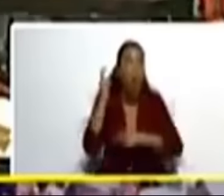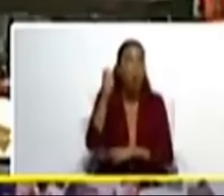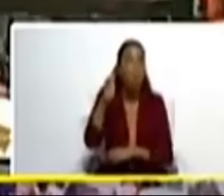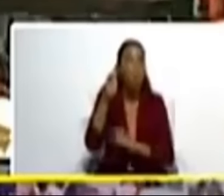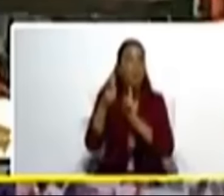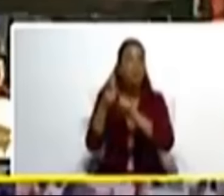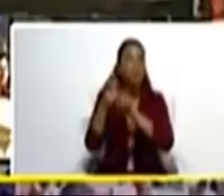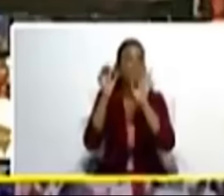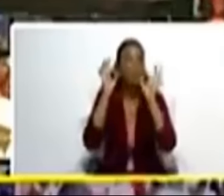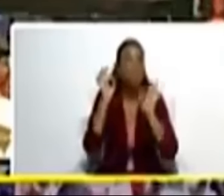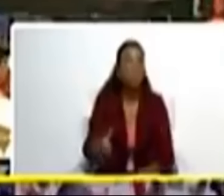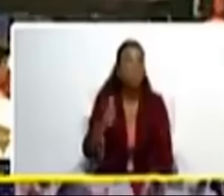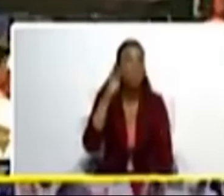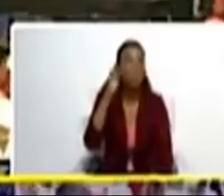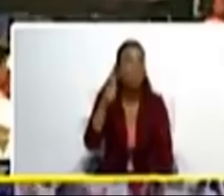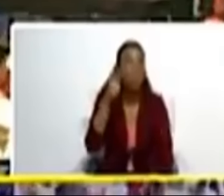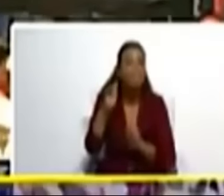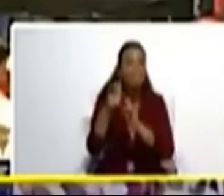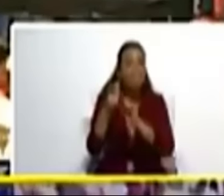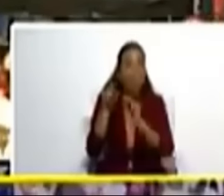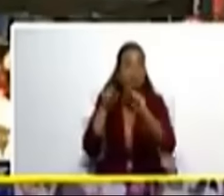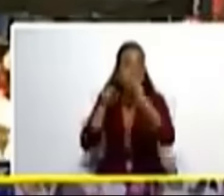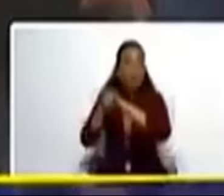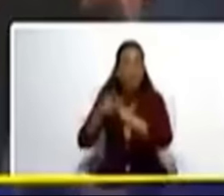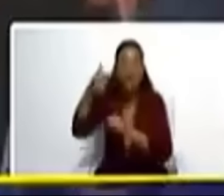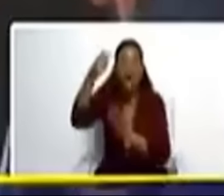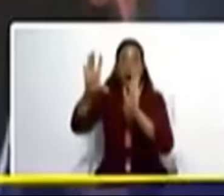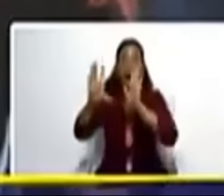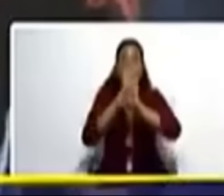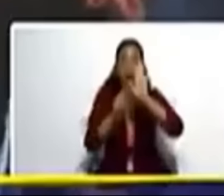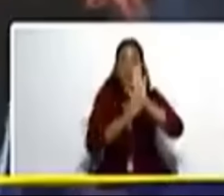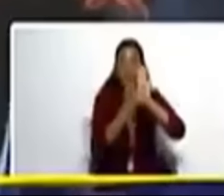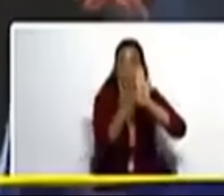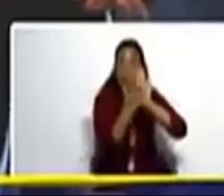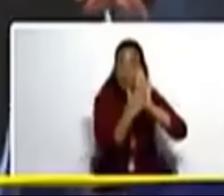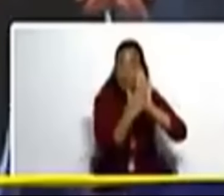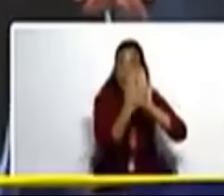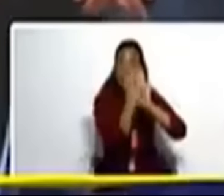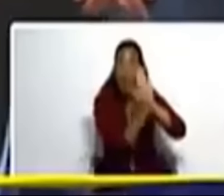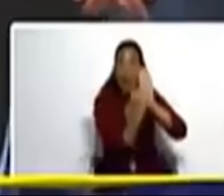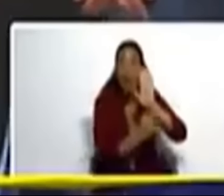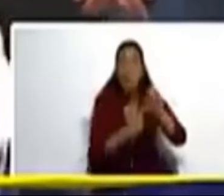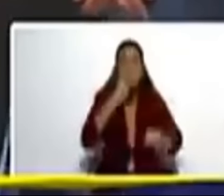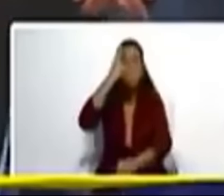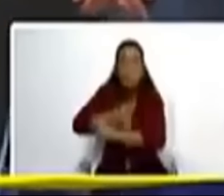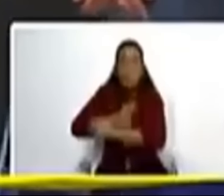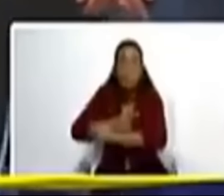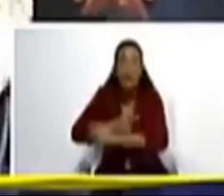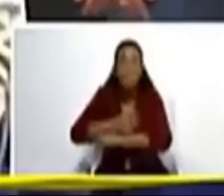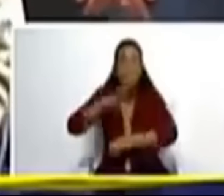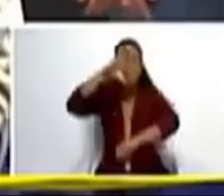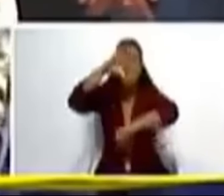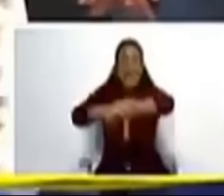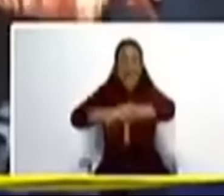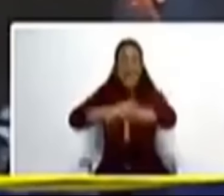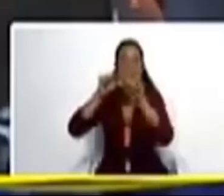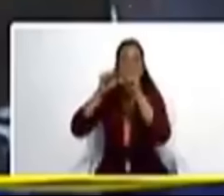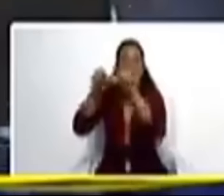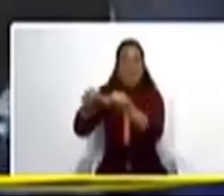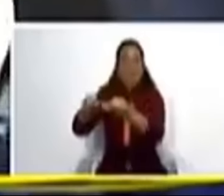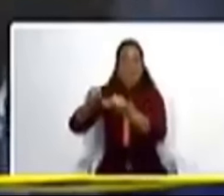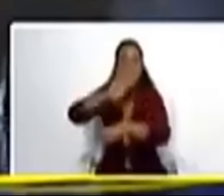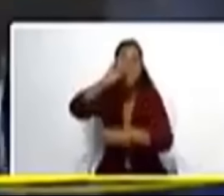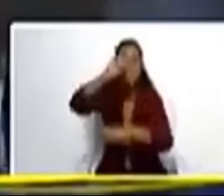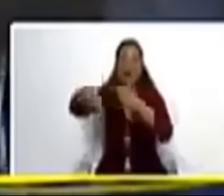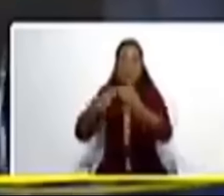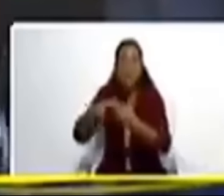mil millones de dólares congelados por el Banco de Inglaterra, y ya todo el pueblo ahora se estaría levantando en múltiples protestas y están exigiendo salarios